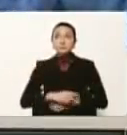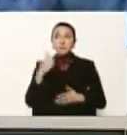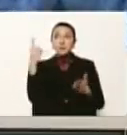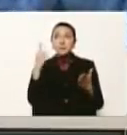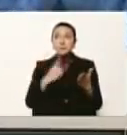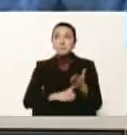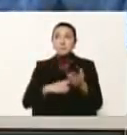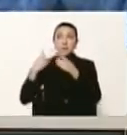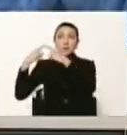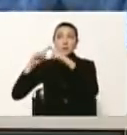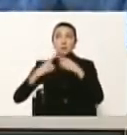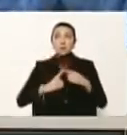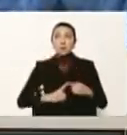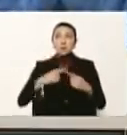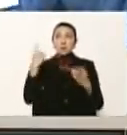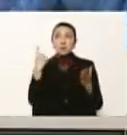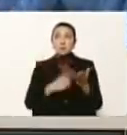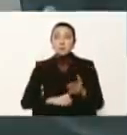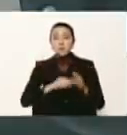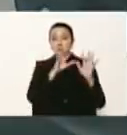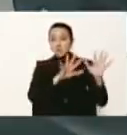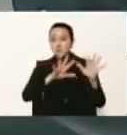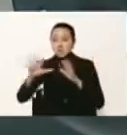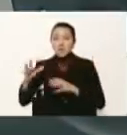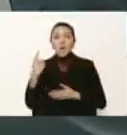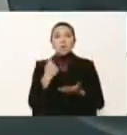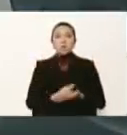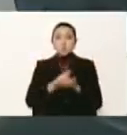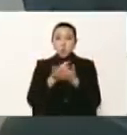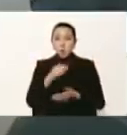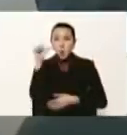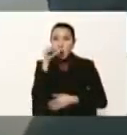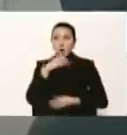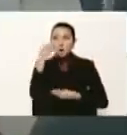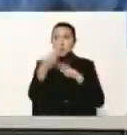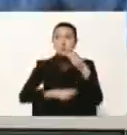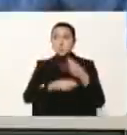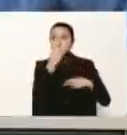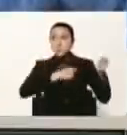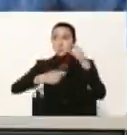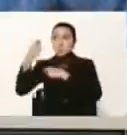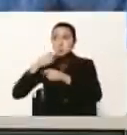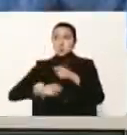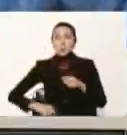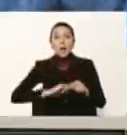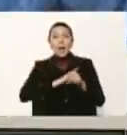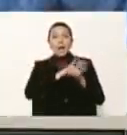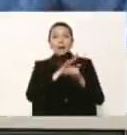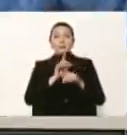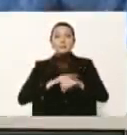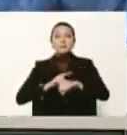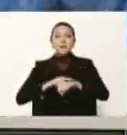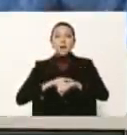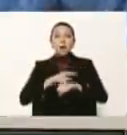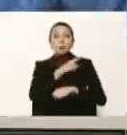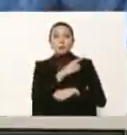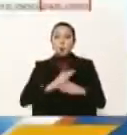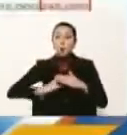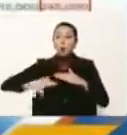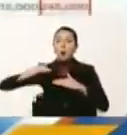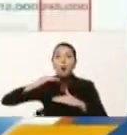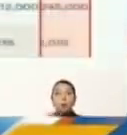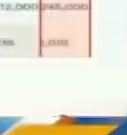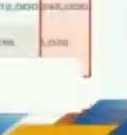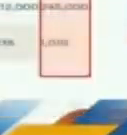1.010 toneladas alcanzó la producción de cocaína en el año 2020. En medio de la pandemia, aumentaron la producción